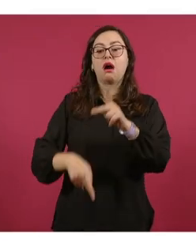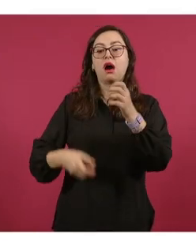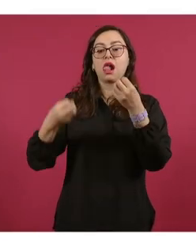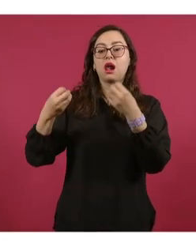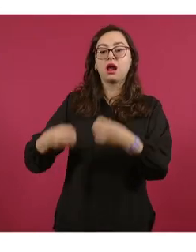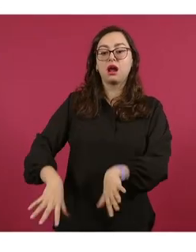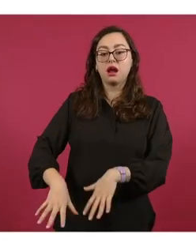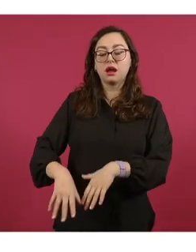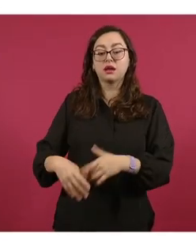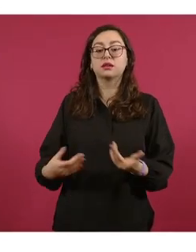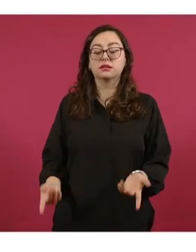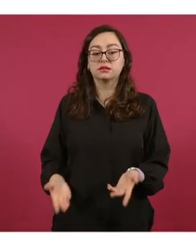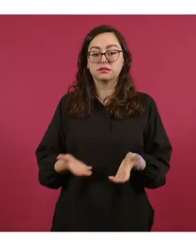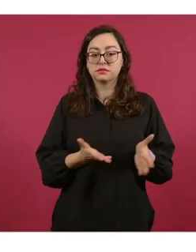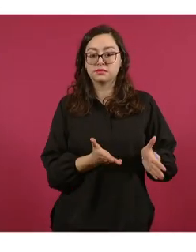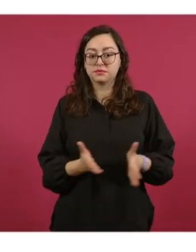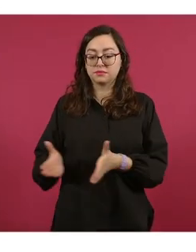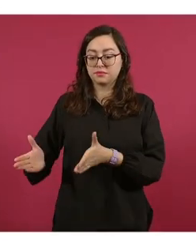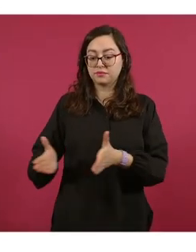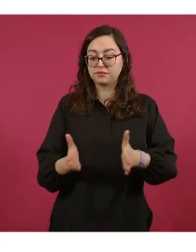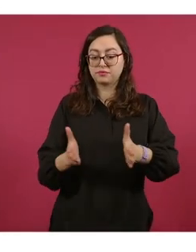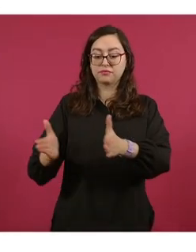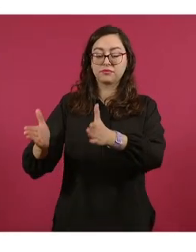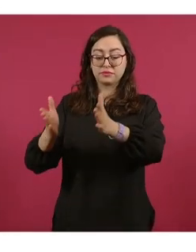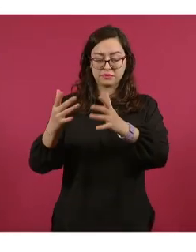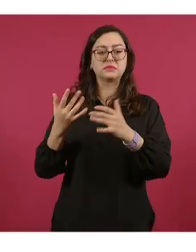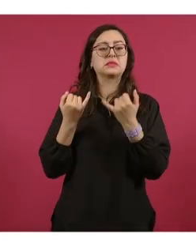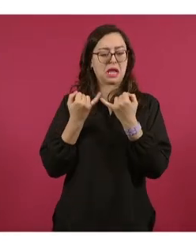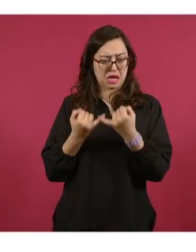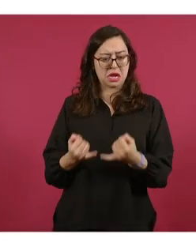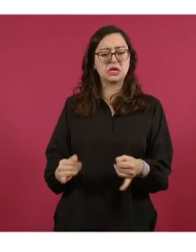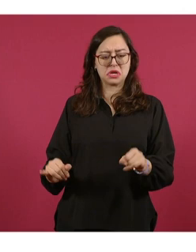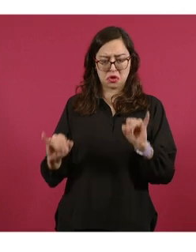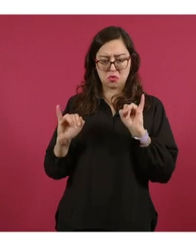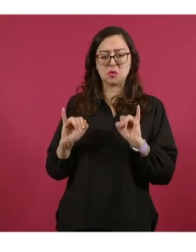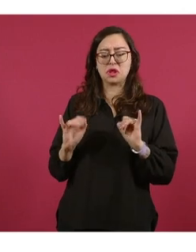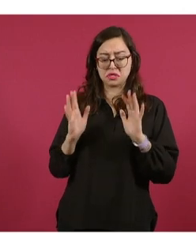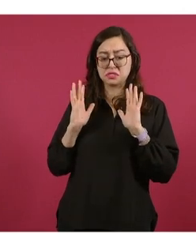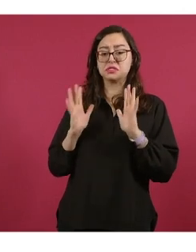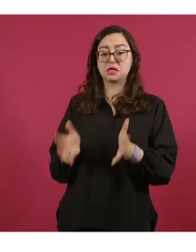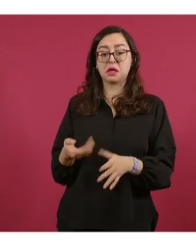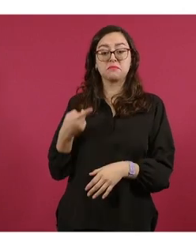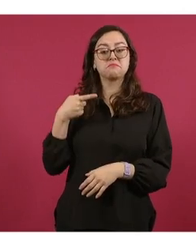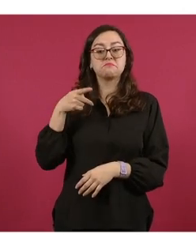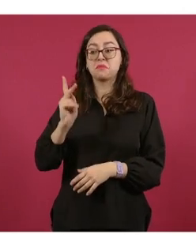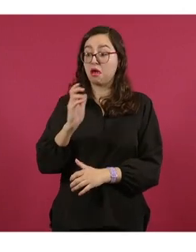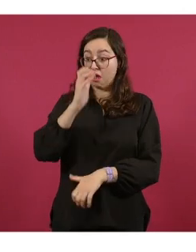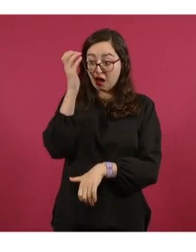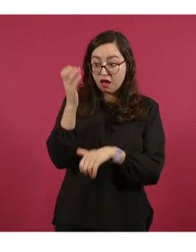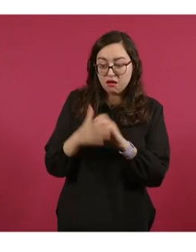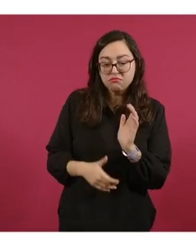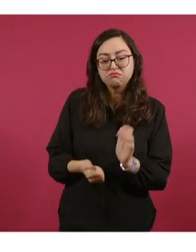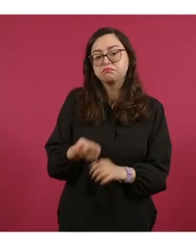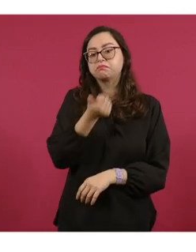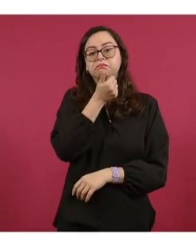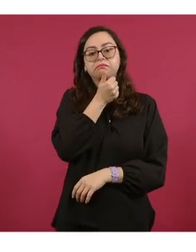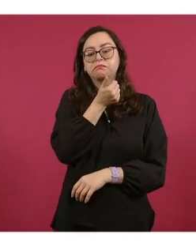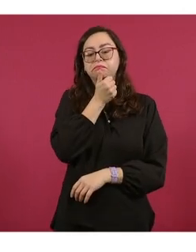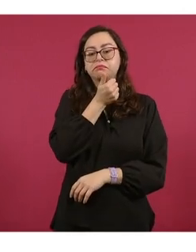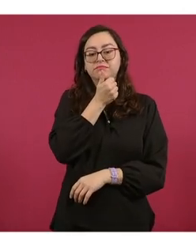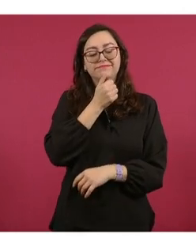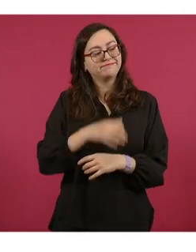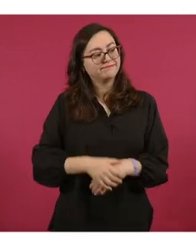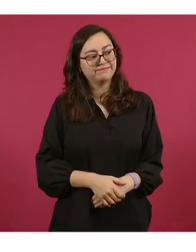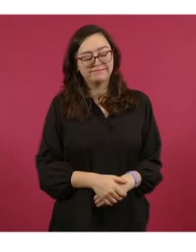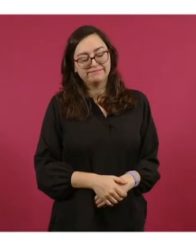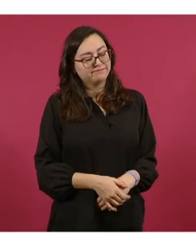Barranca Larga Ventanilla fue inaugurada por el presidente Andrés Manuel López Obrador sin terminar, lo cual es